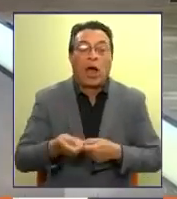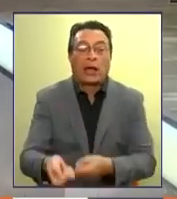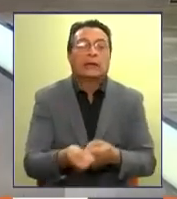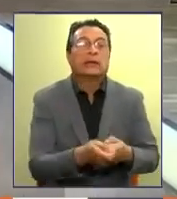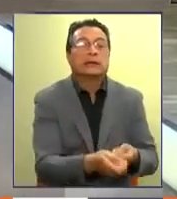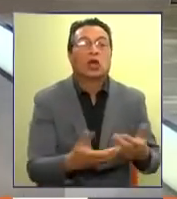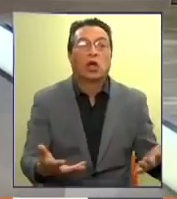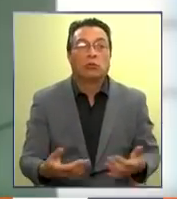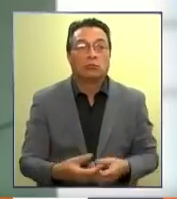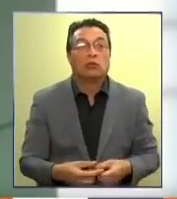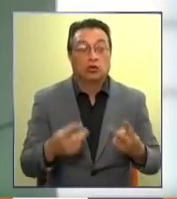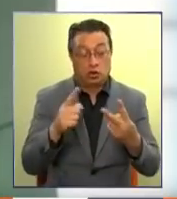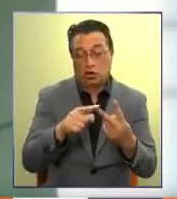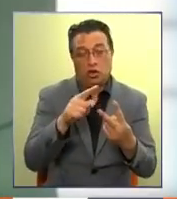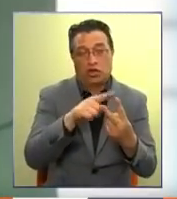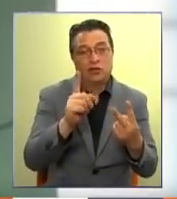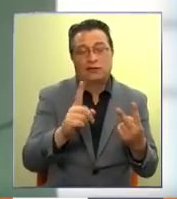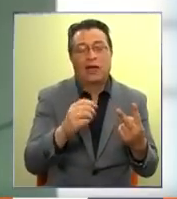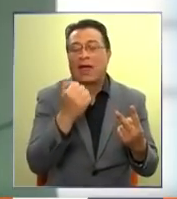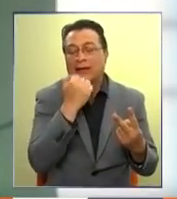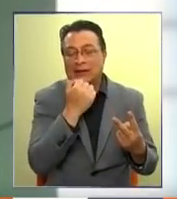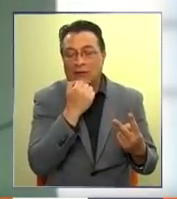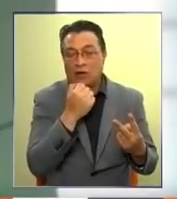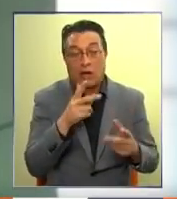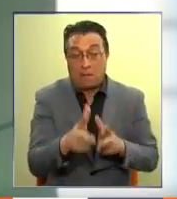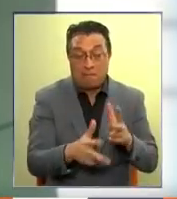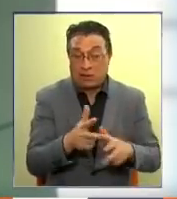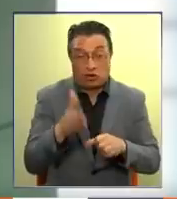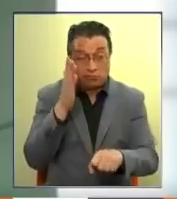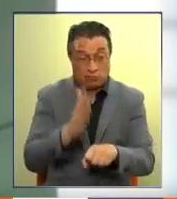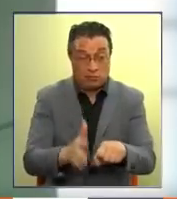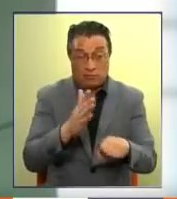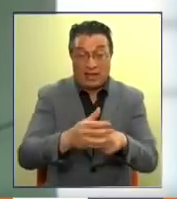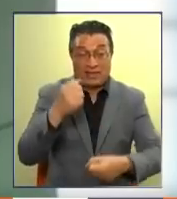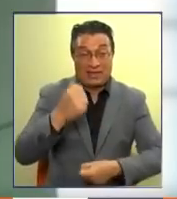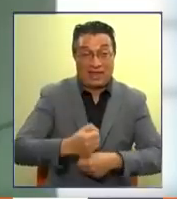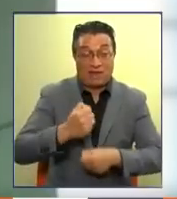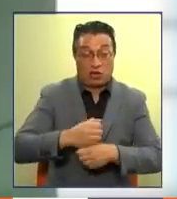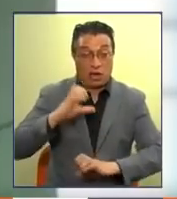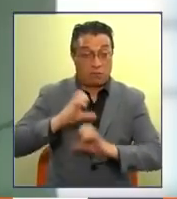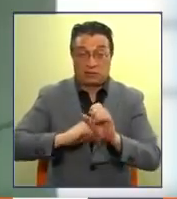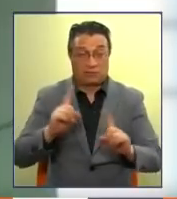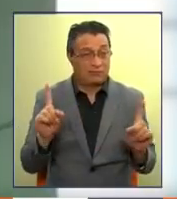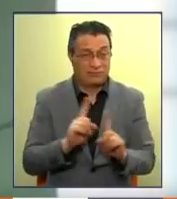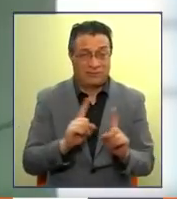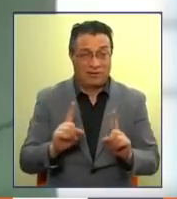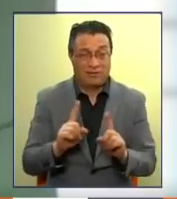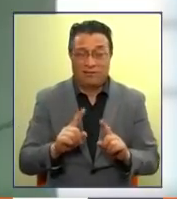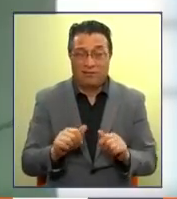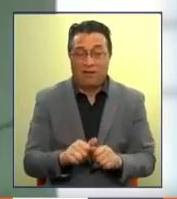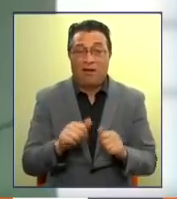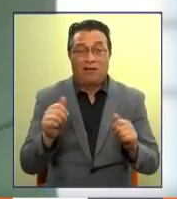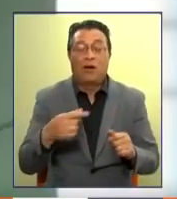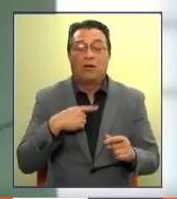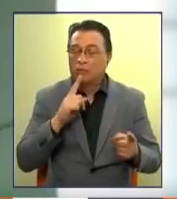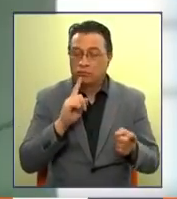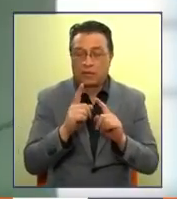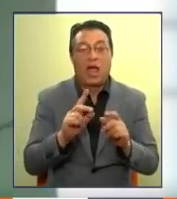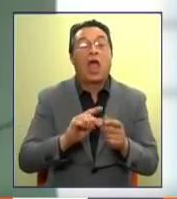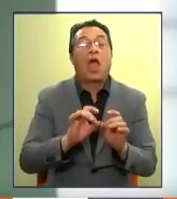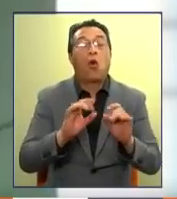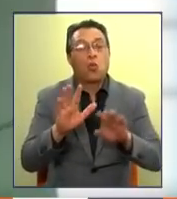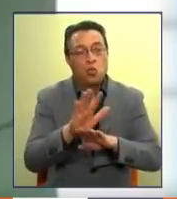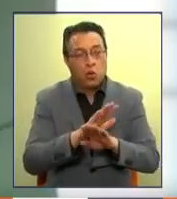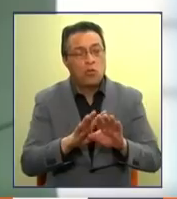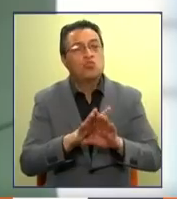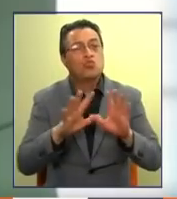las dos son afirmaciones incorrectas. El metro no ha echado a ningún trabajador de la empresa, muy por el contrario, hemos tenido un especial cuidado, por ejemplo, aquellos